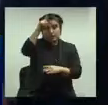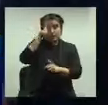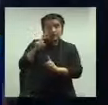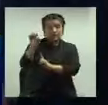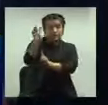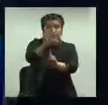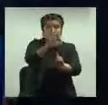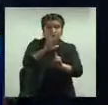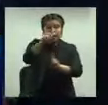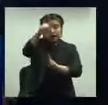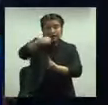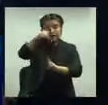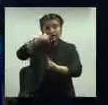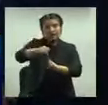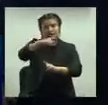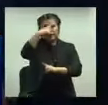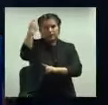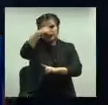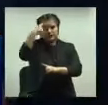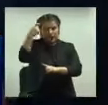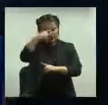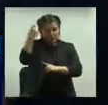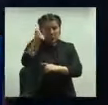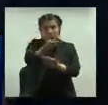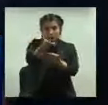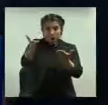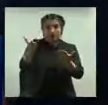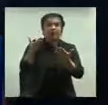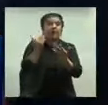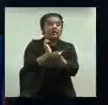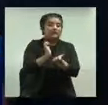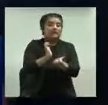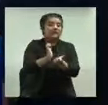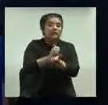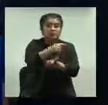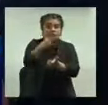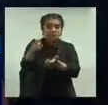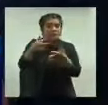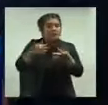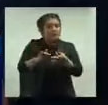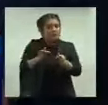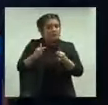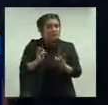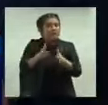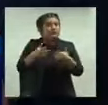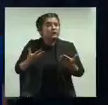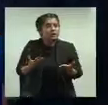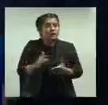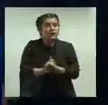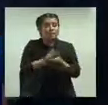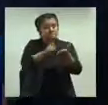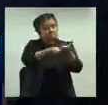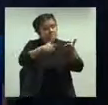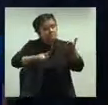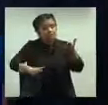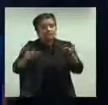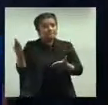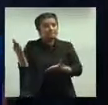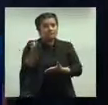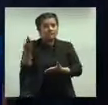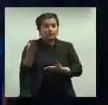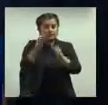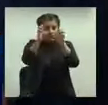bendiga en esta ardua tarea que les espera para procurar el listado de los mejores